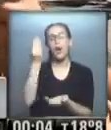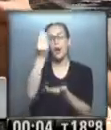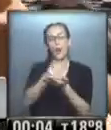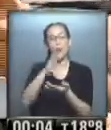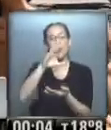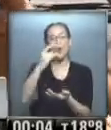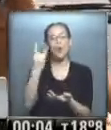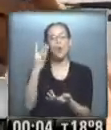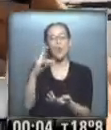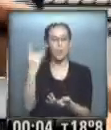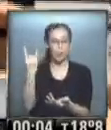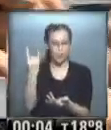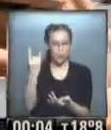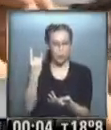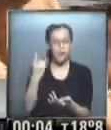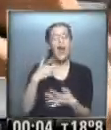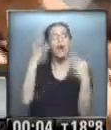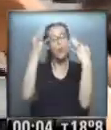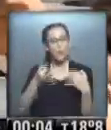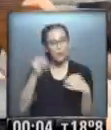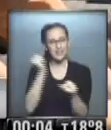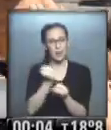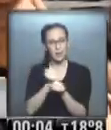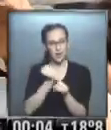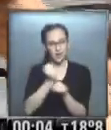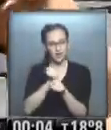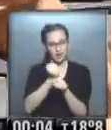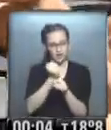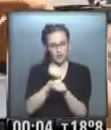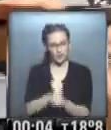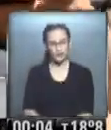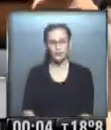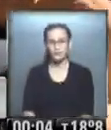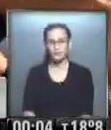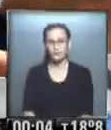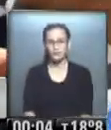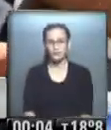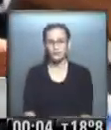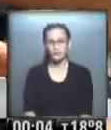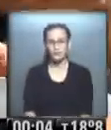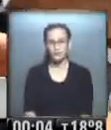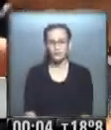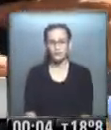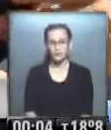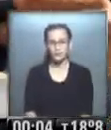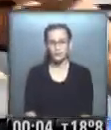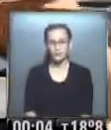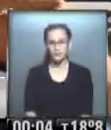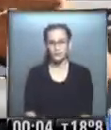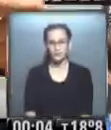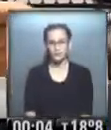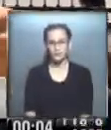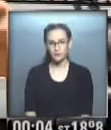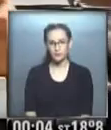indisposición temporaria para cumplir en plenitud con esa fuerza que todos reconocemos, esa impronta que le pone la presidenta.